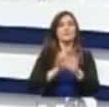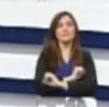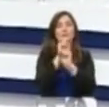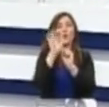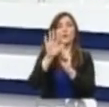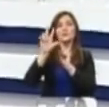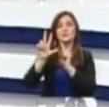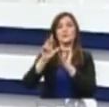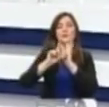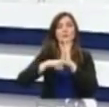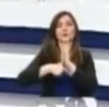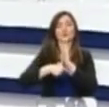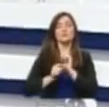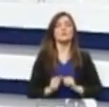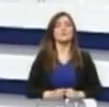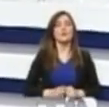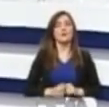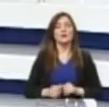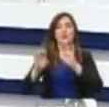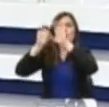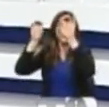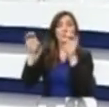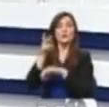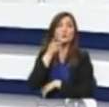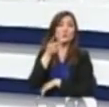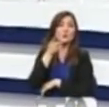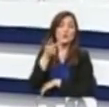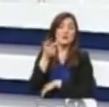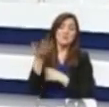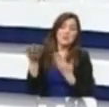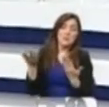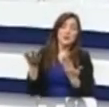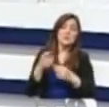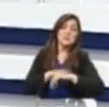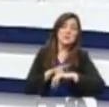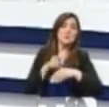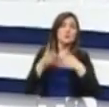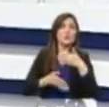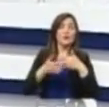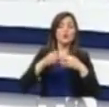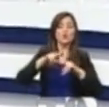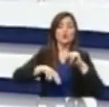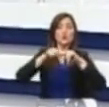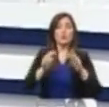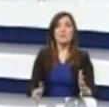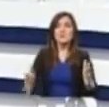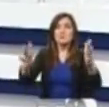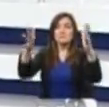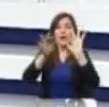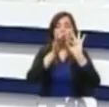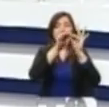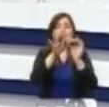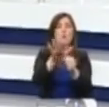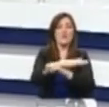7:53 se cumplió el plazo que la empresa pública metropolitana de movilidad y obras públicas dio a la constructora de la plataforma gubernamental para que arregle